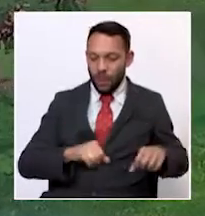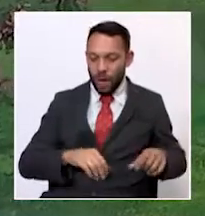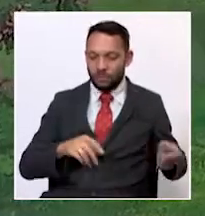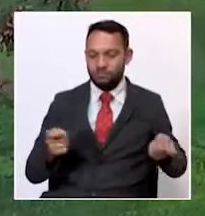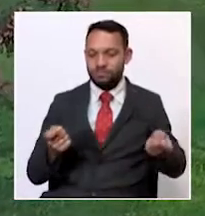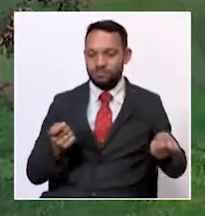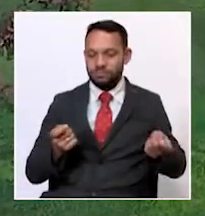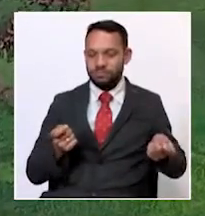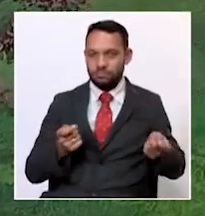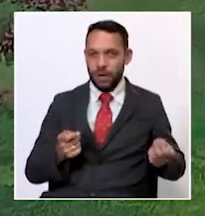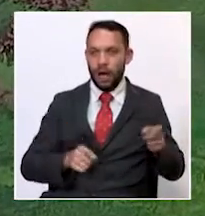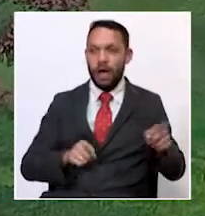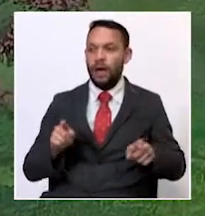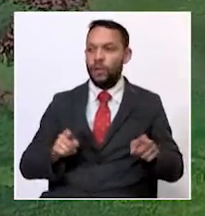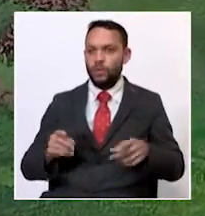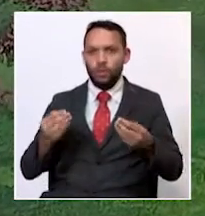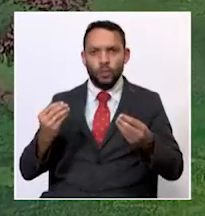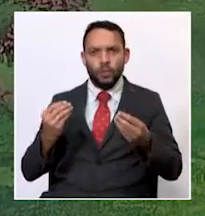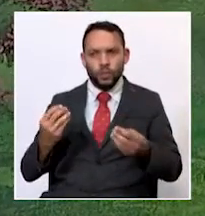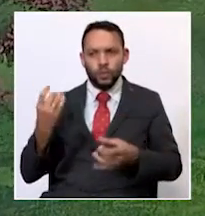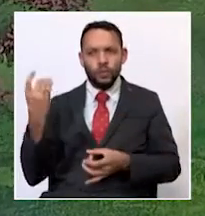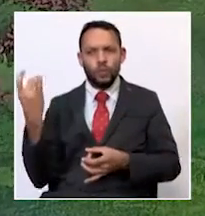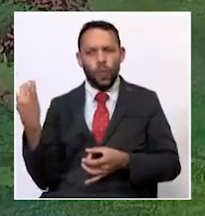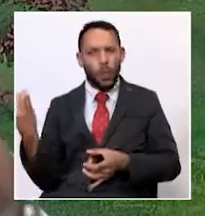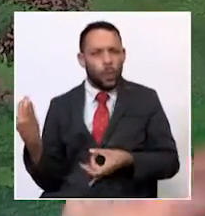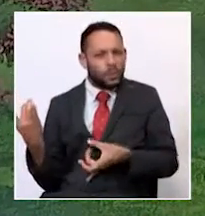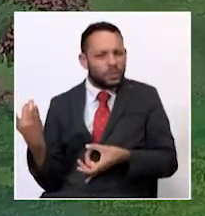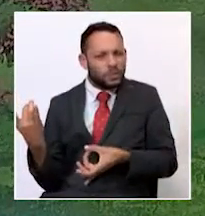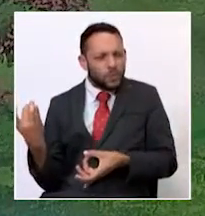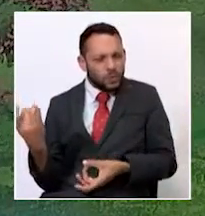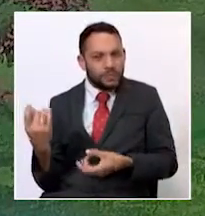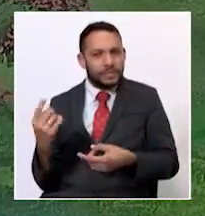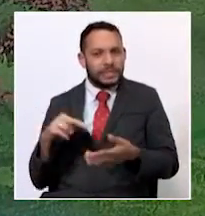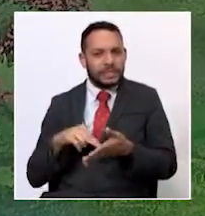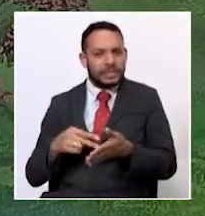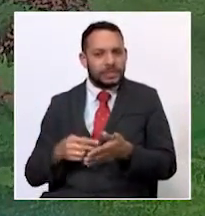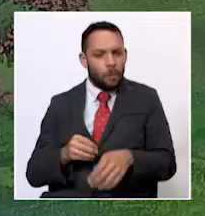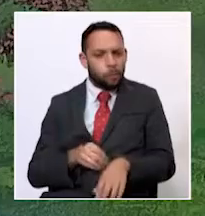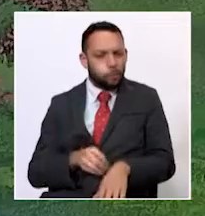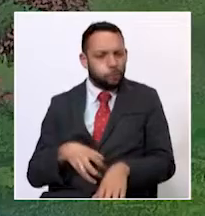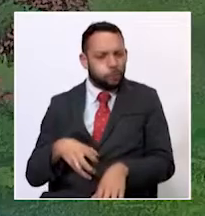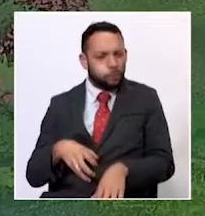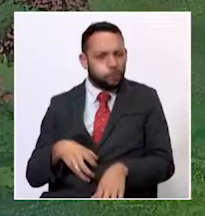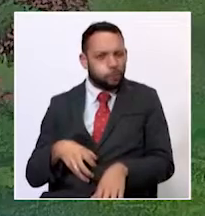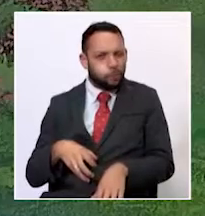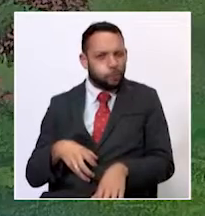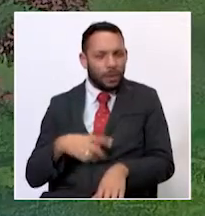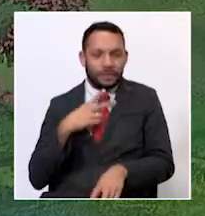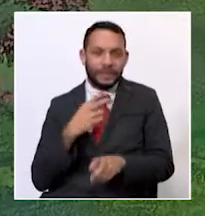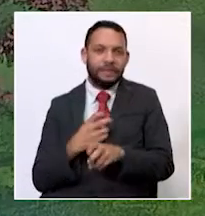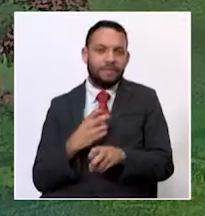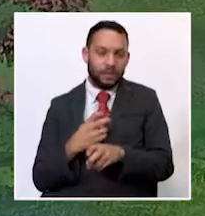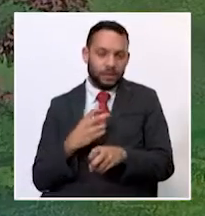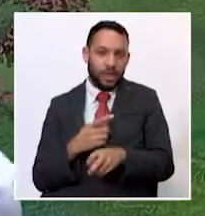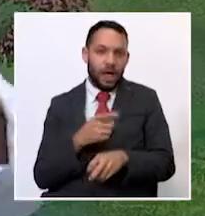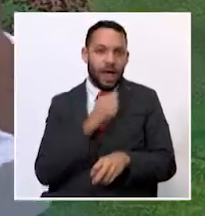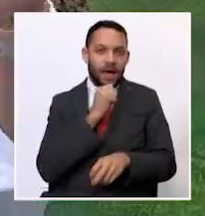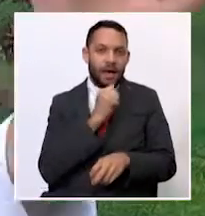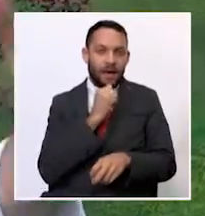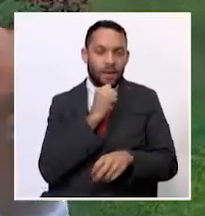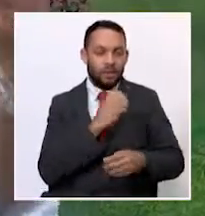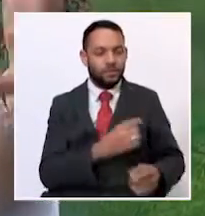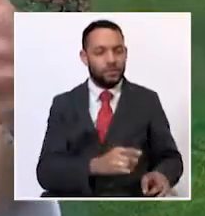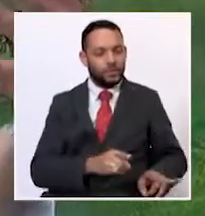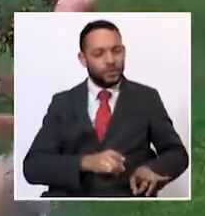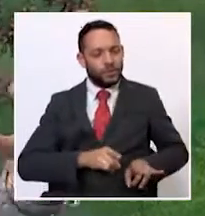veces el dolor, las inflamaciones nos limitan ciertos movimientos, en el agua no. En el agua el